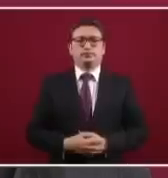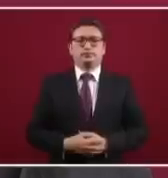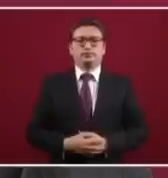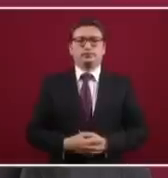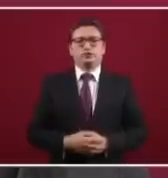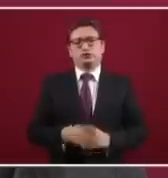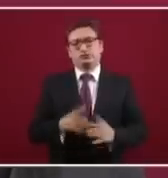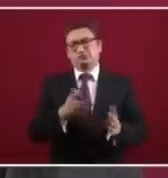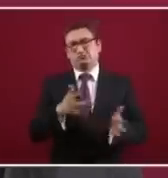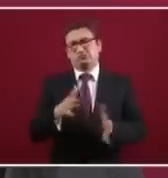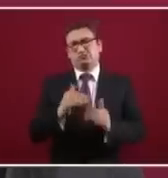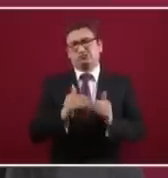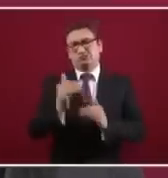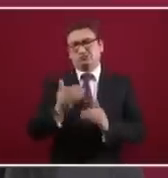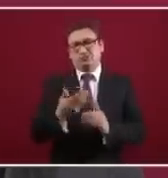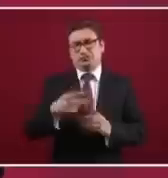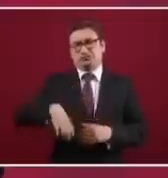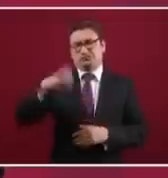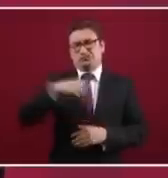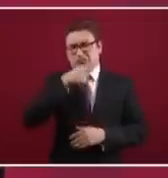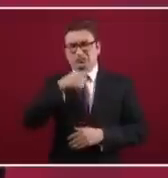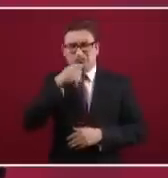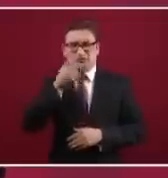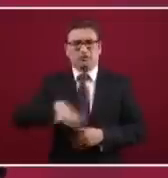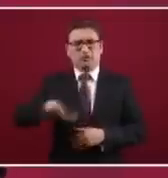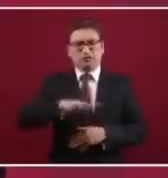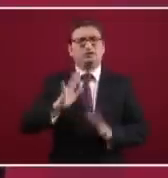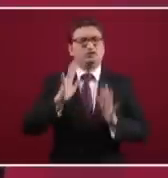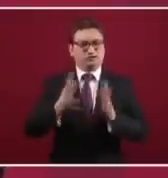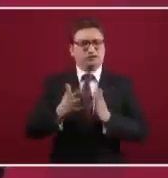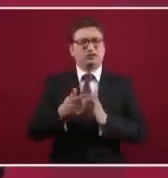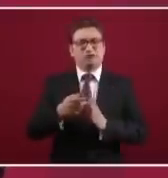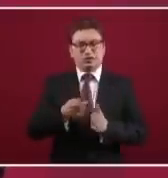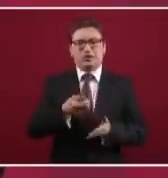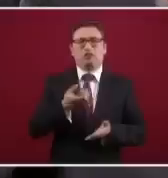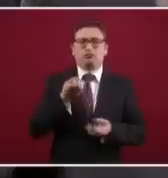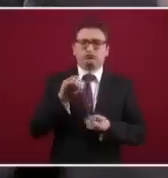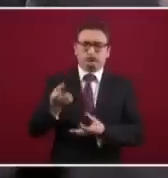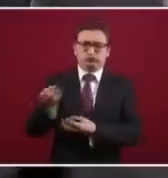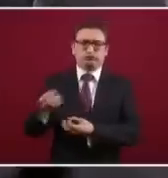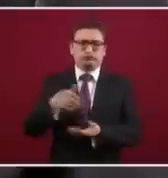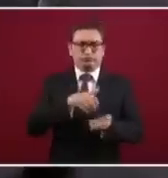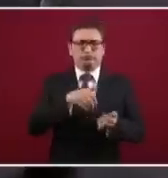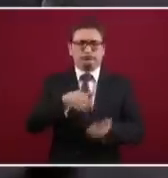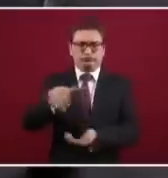o un poco más de adultos mayores que están recibiendo ya este apoyo.